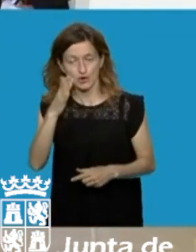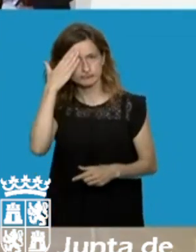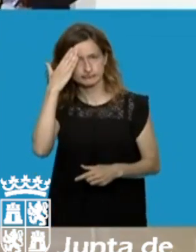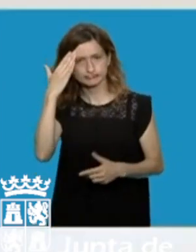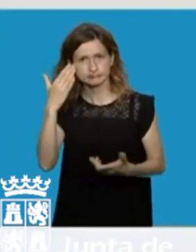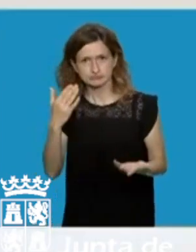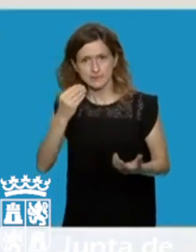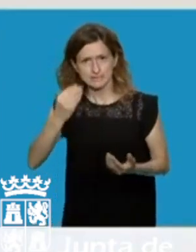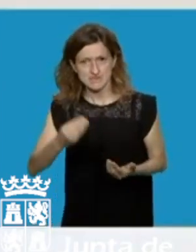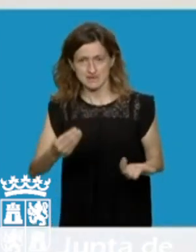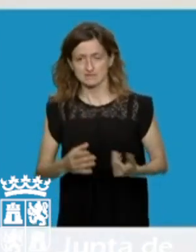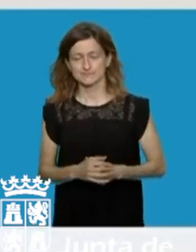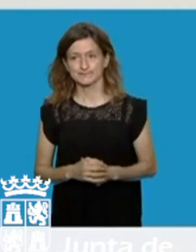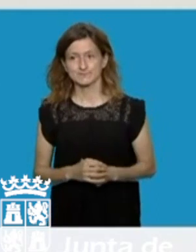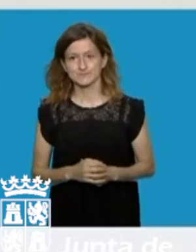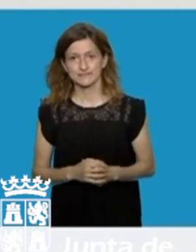bastante bien amueblada.